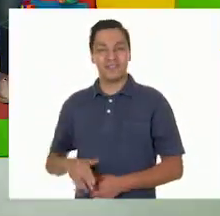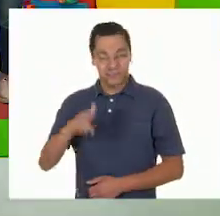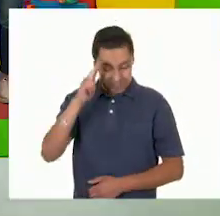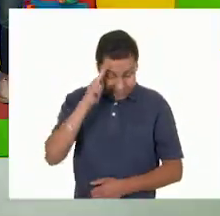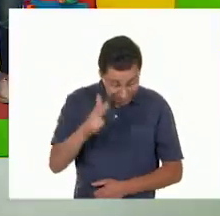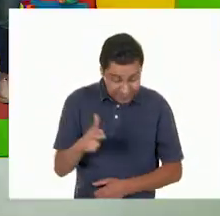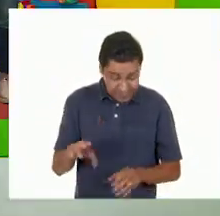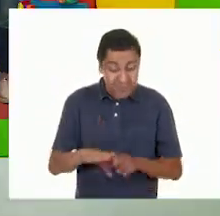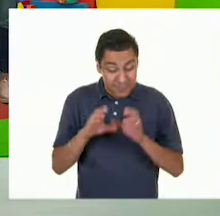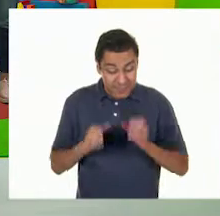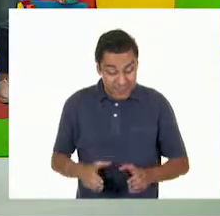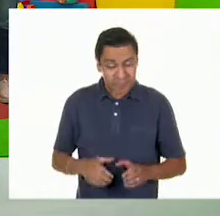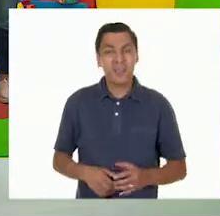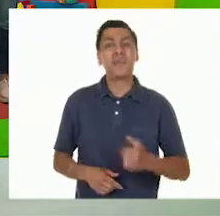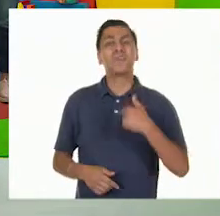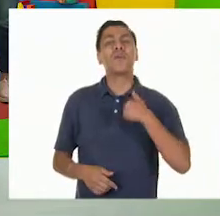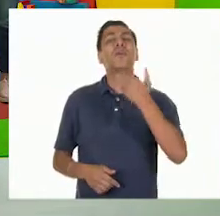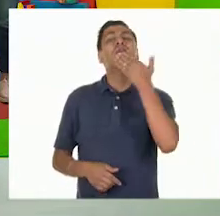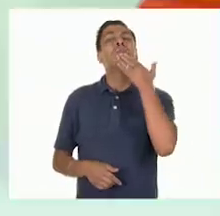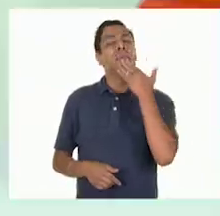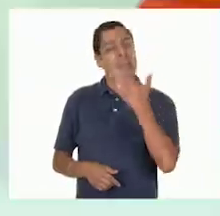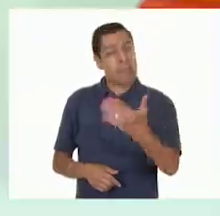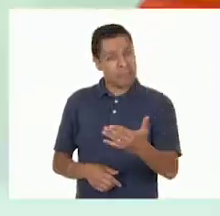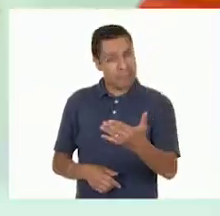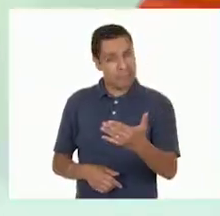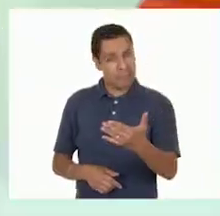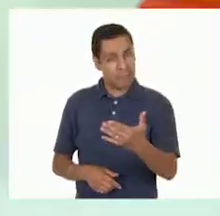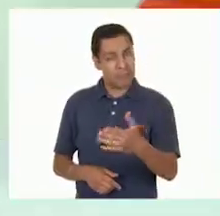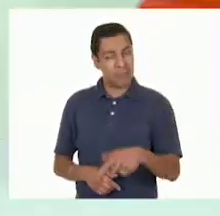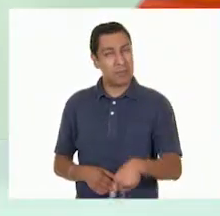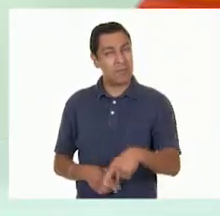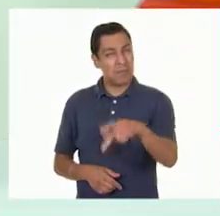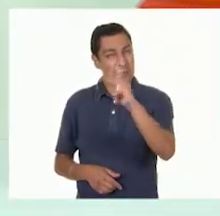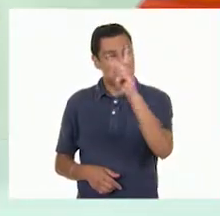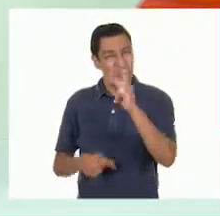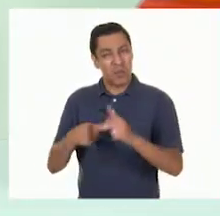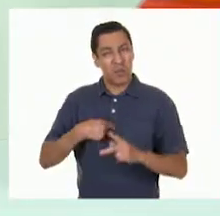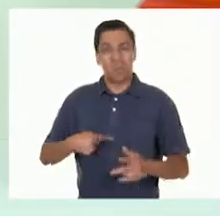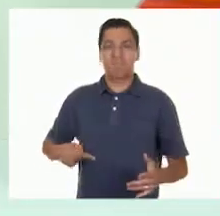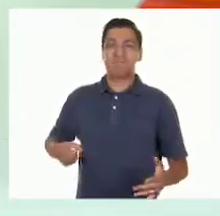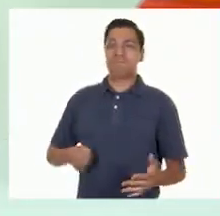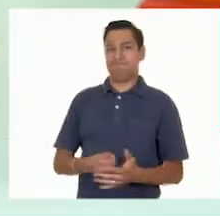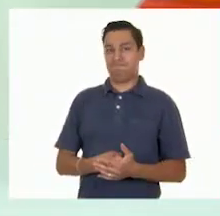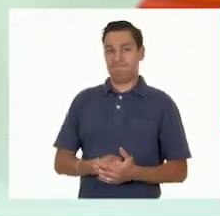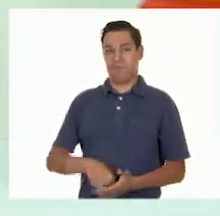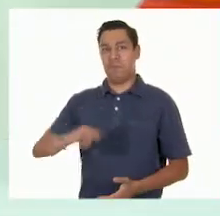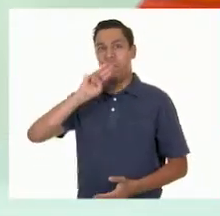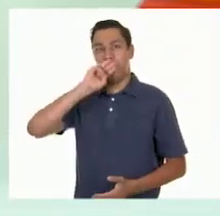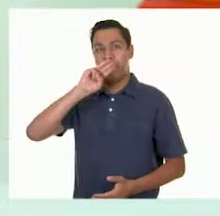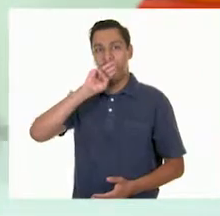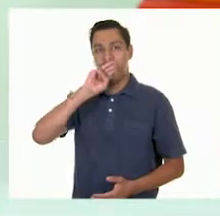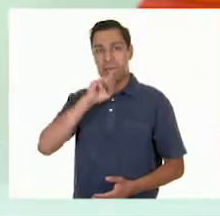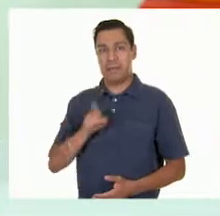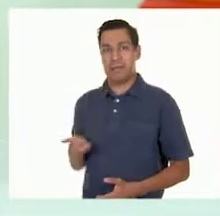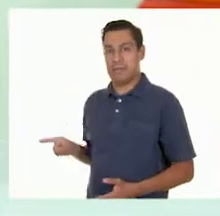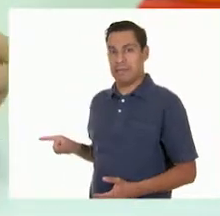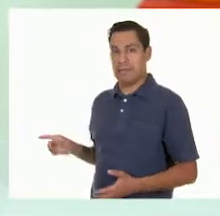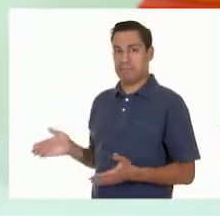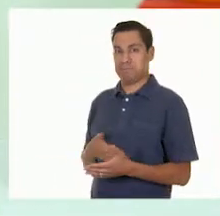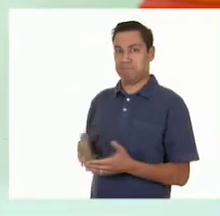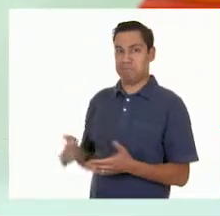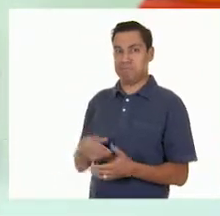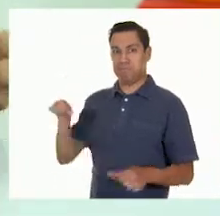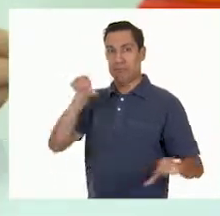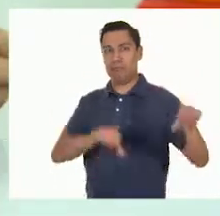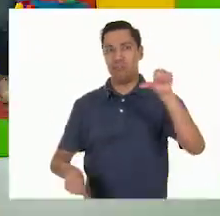y estoy muy bien aunque un poco llena porque mi mamá me preparo de diseño más alto